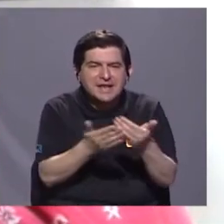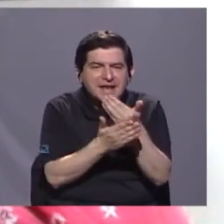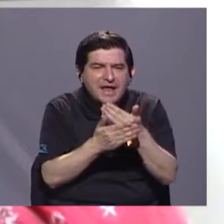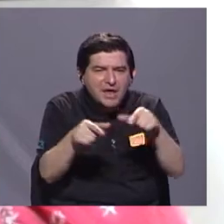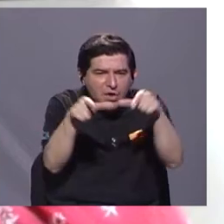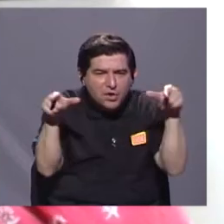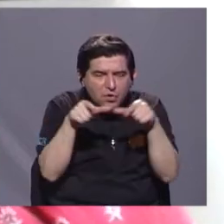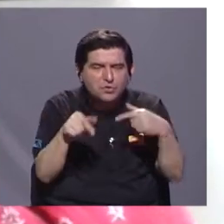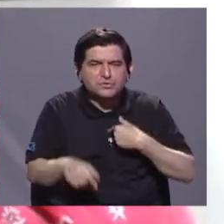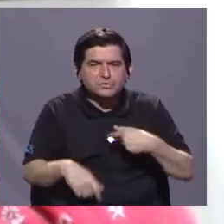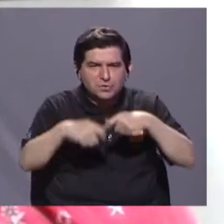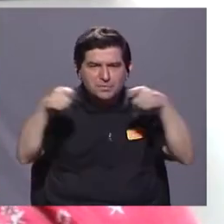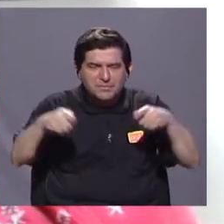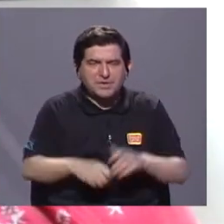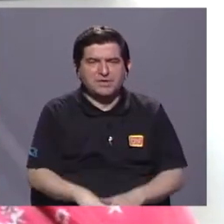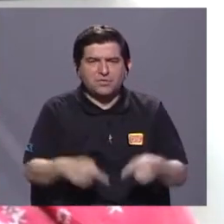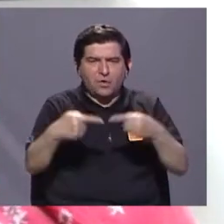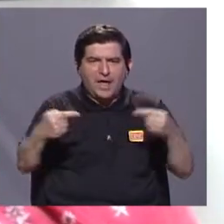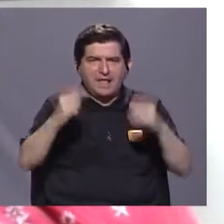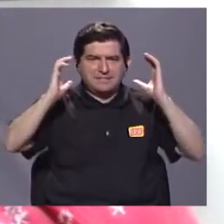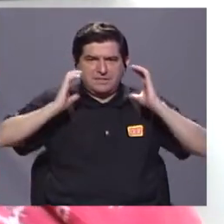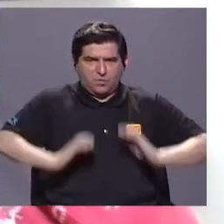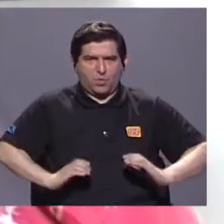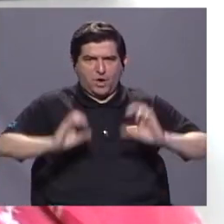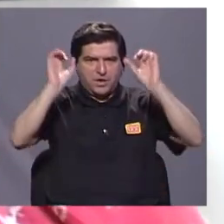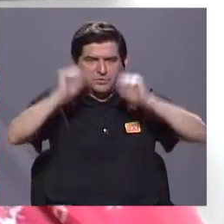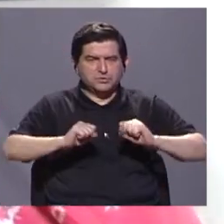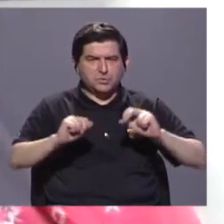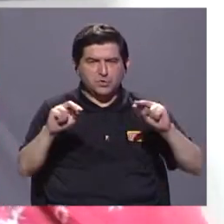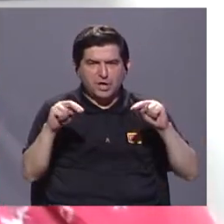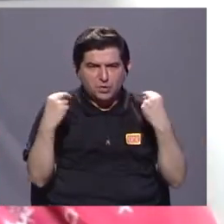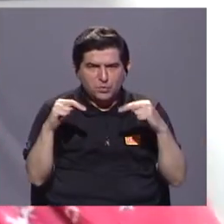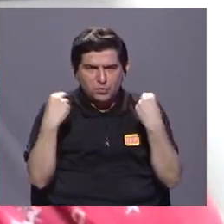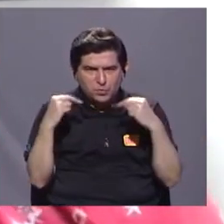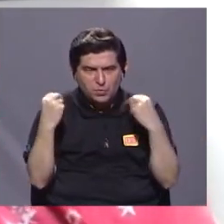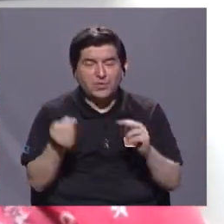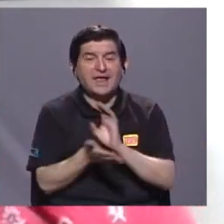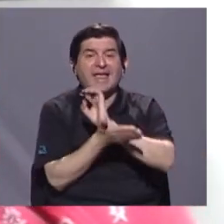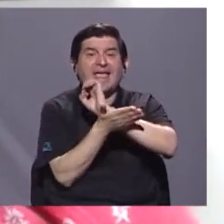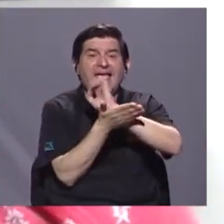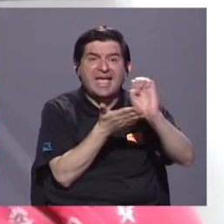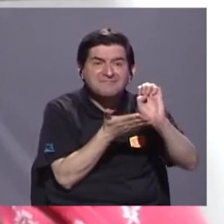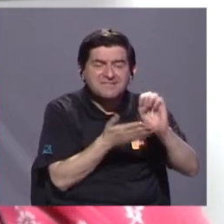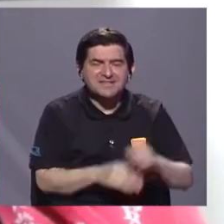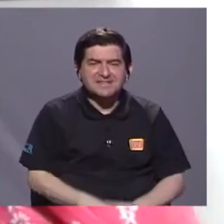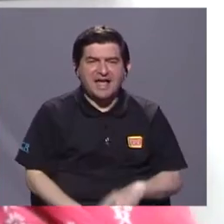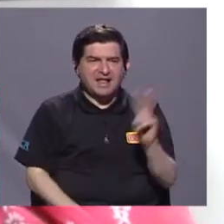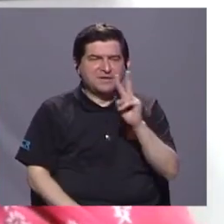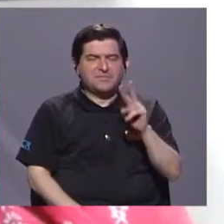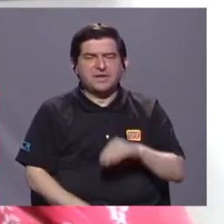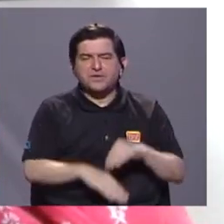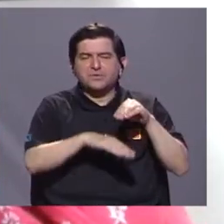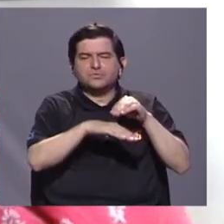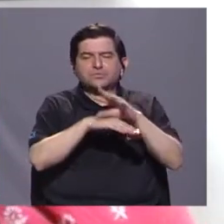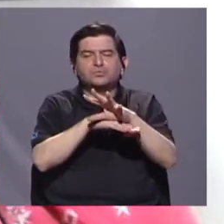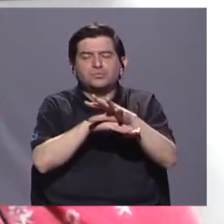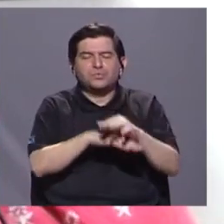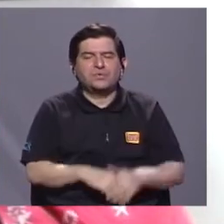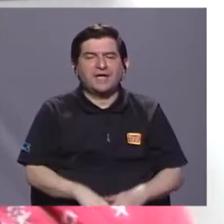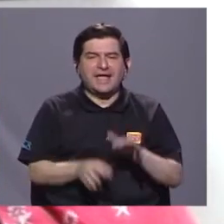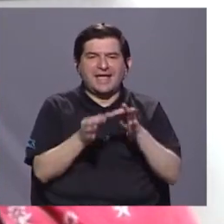anticuerpos que me podrían neutralizar ya evitar que el virus infecte células